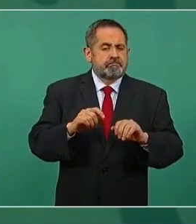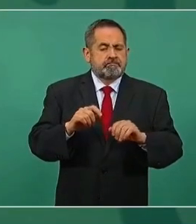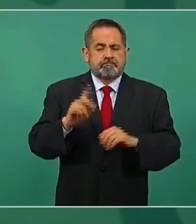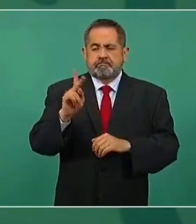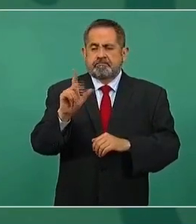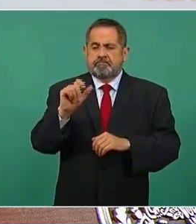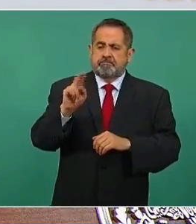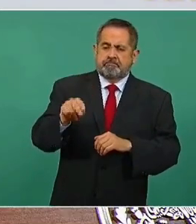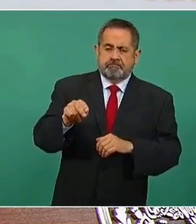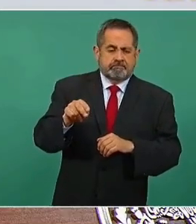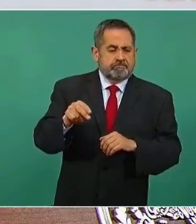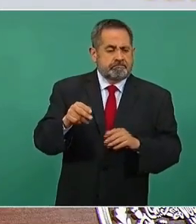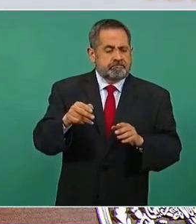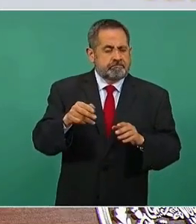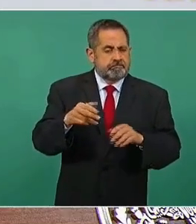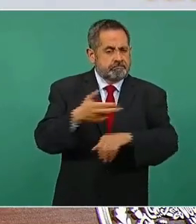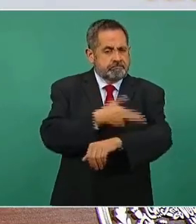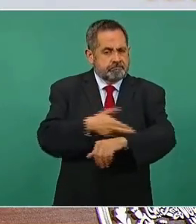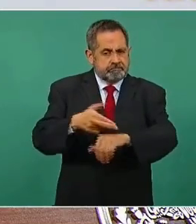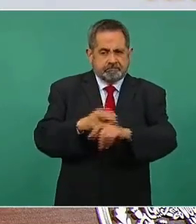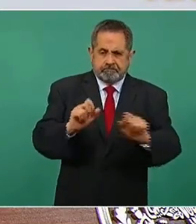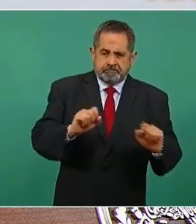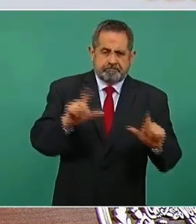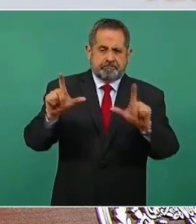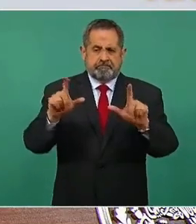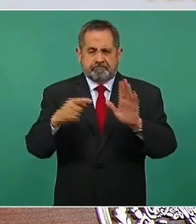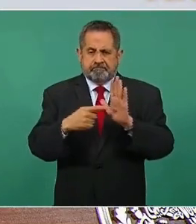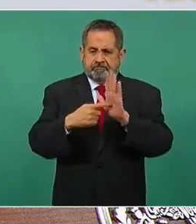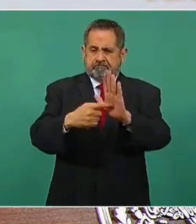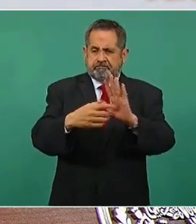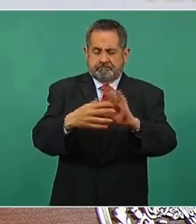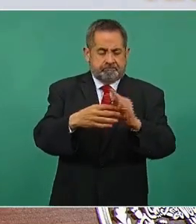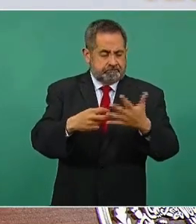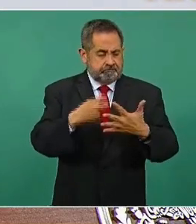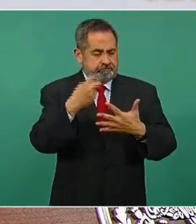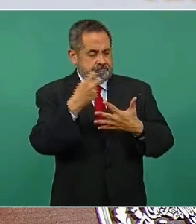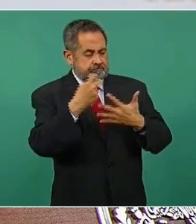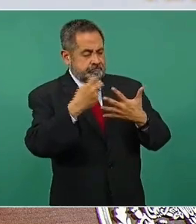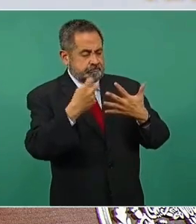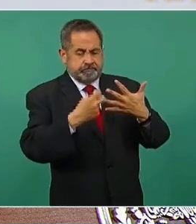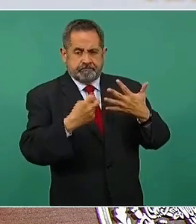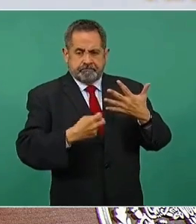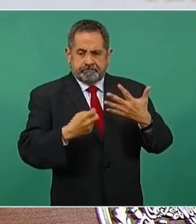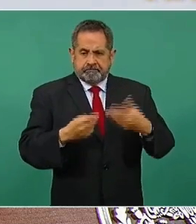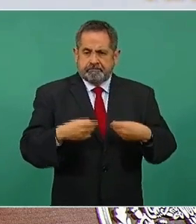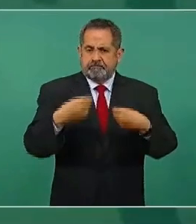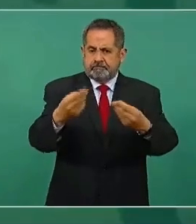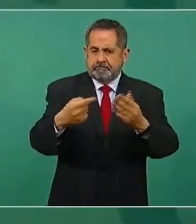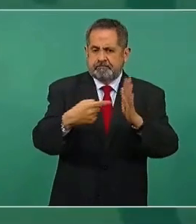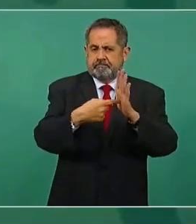que se está llevando a la práctica,